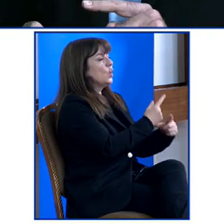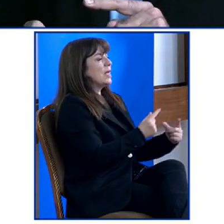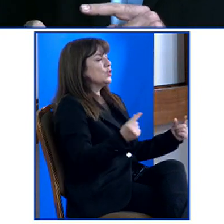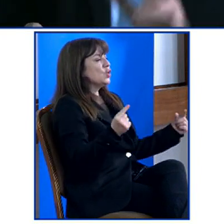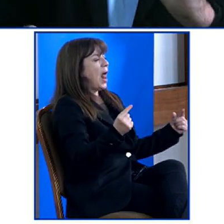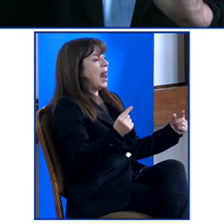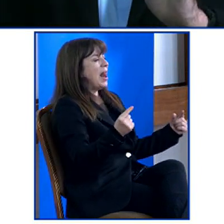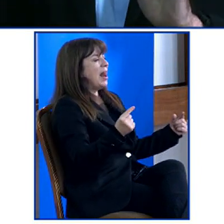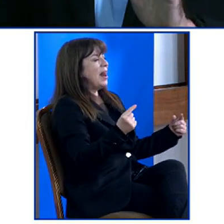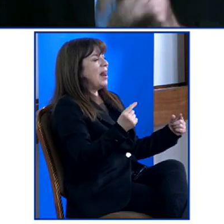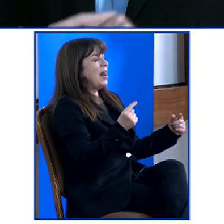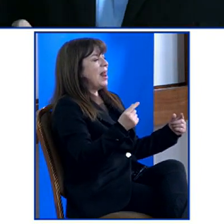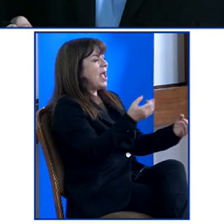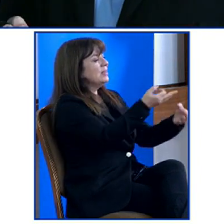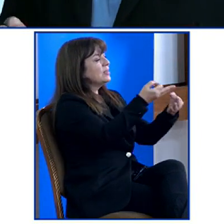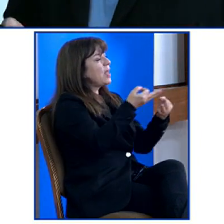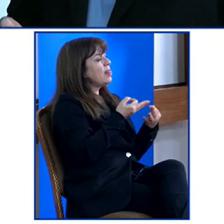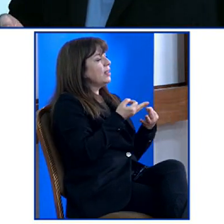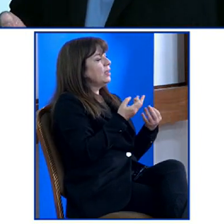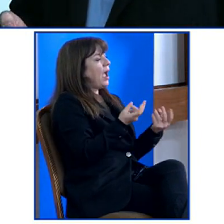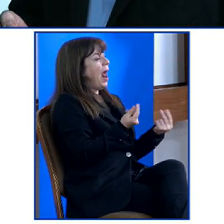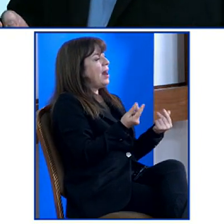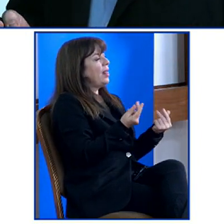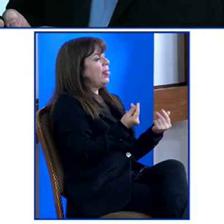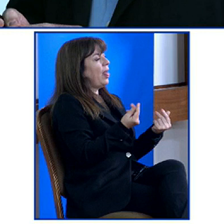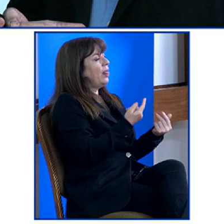estadística con la calidad suficiente